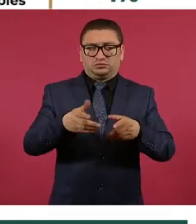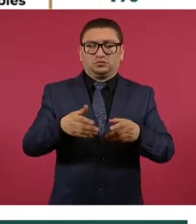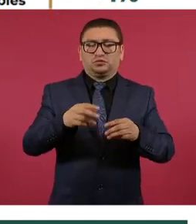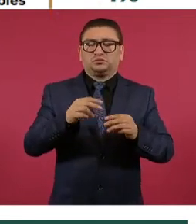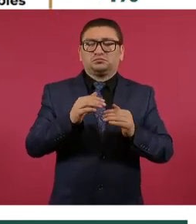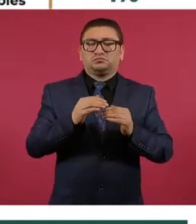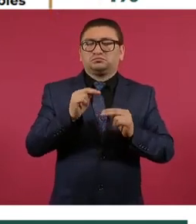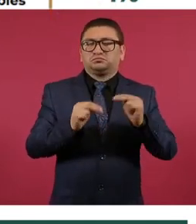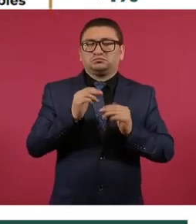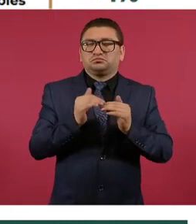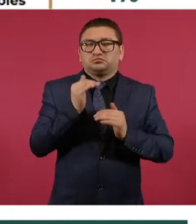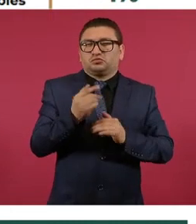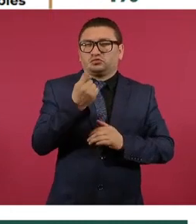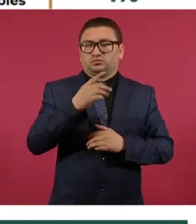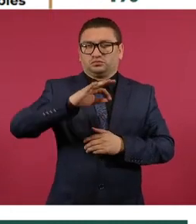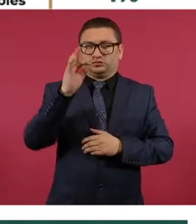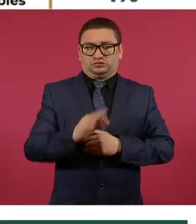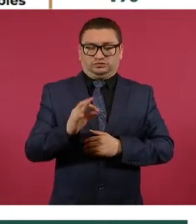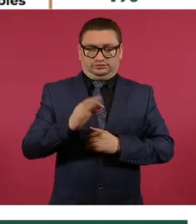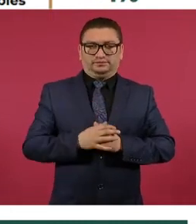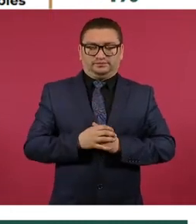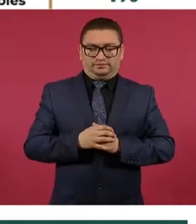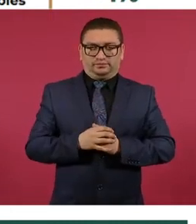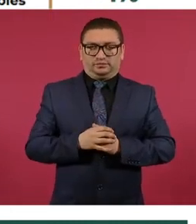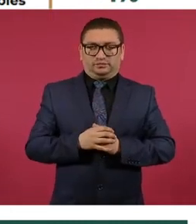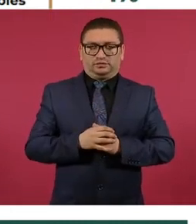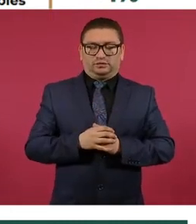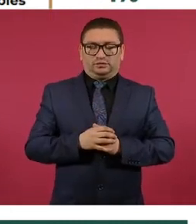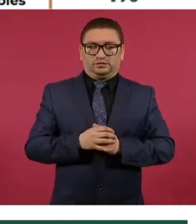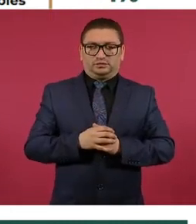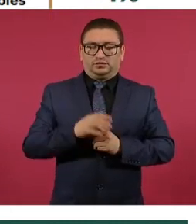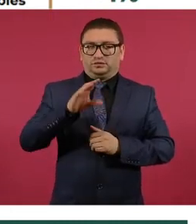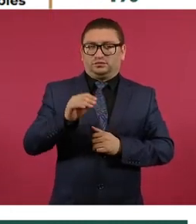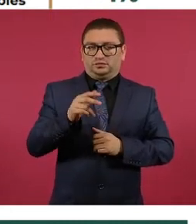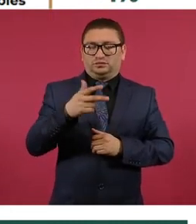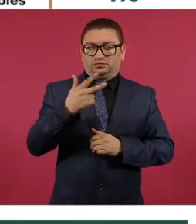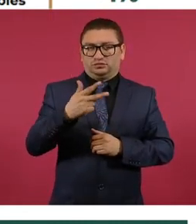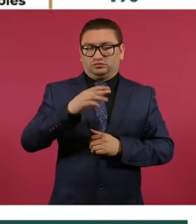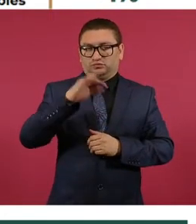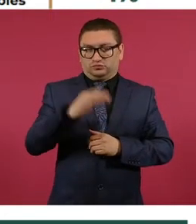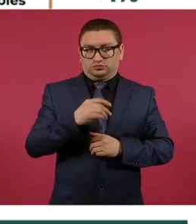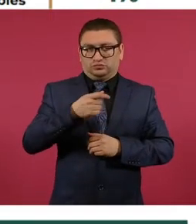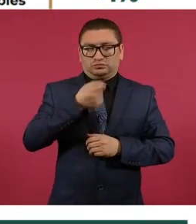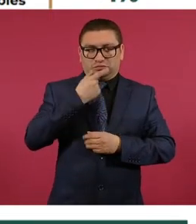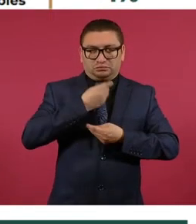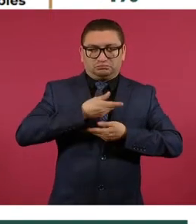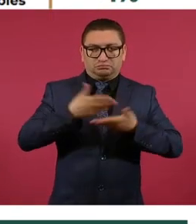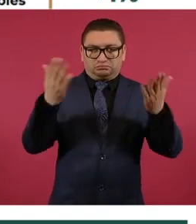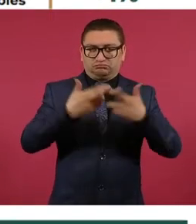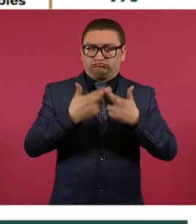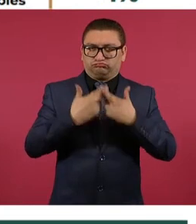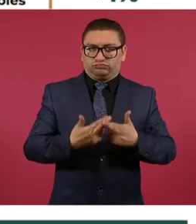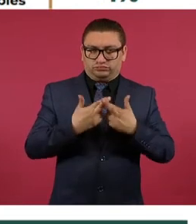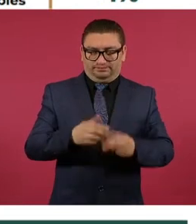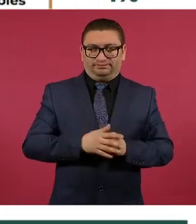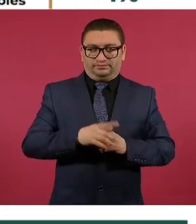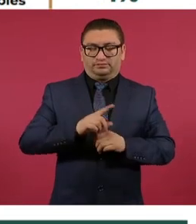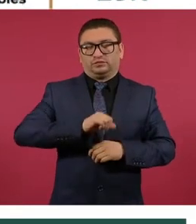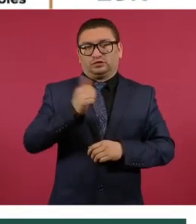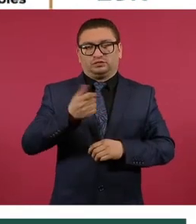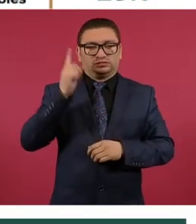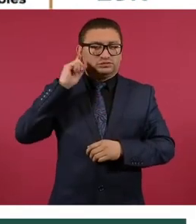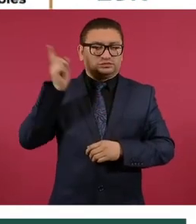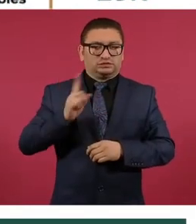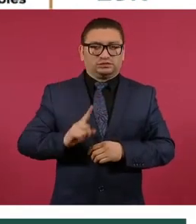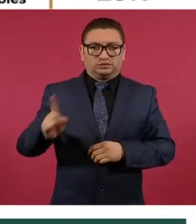incremento del 1% y el abasto está reportándose en 98 por. en la siguiente podemos ver a Zacatecas que